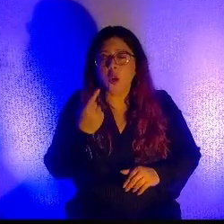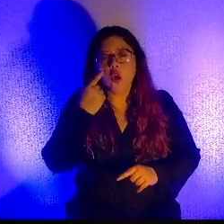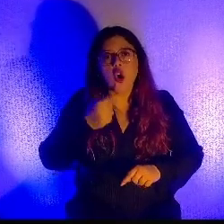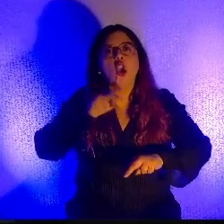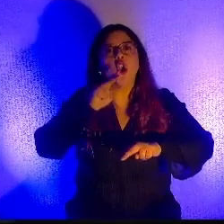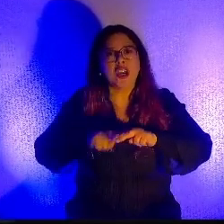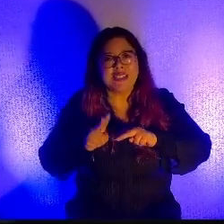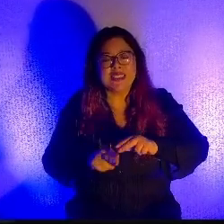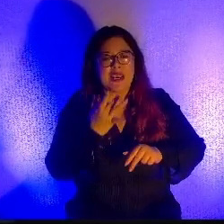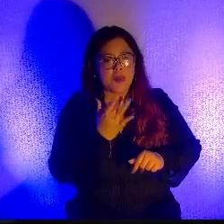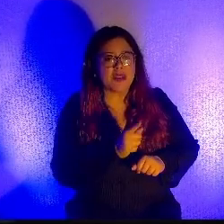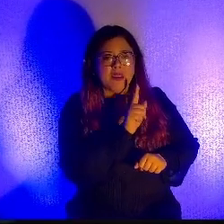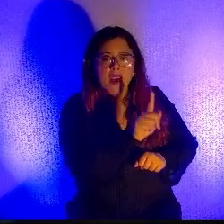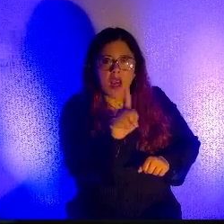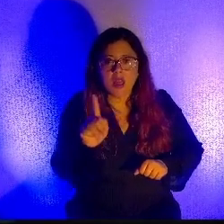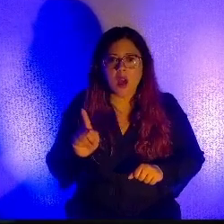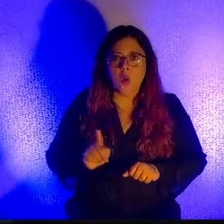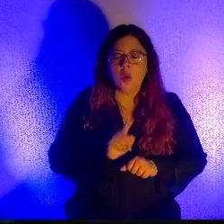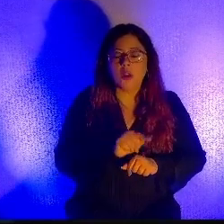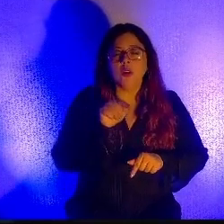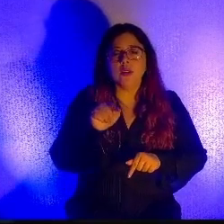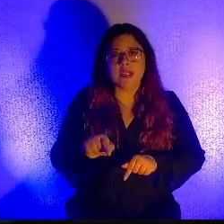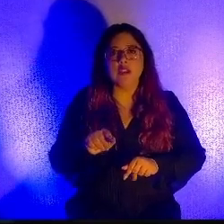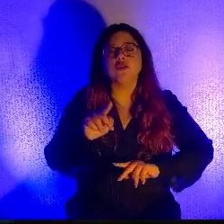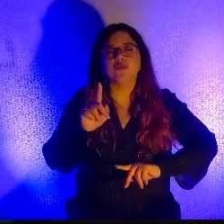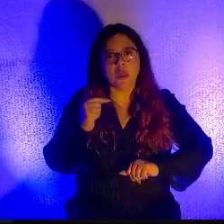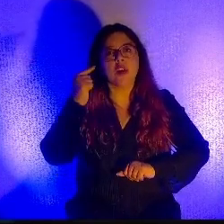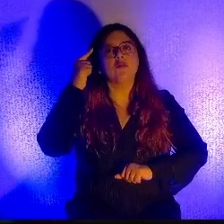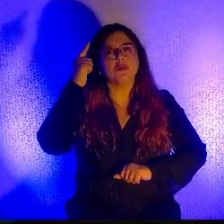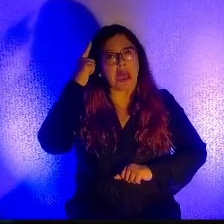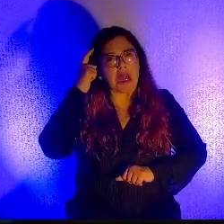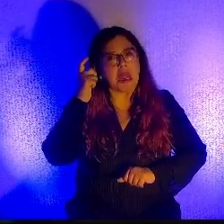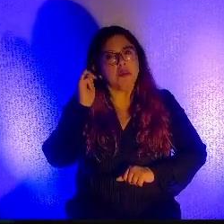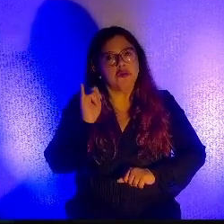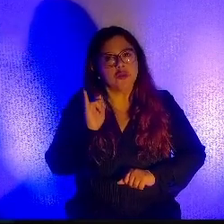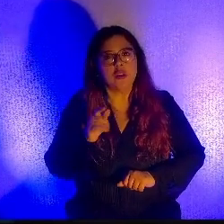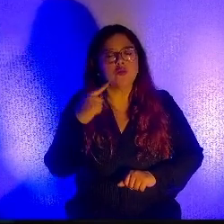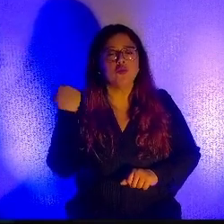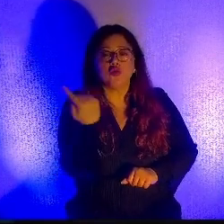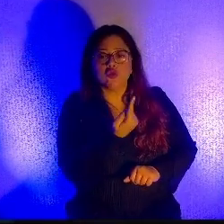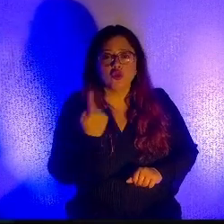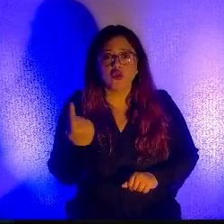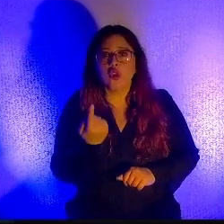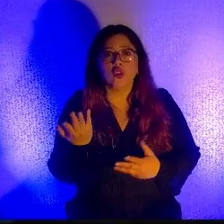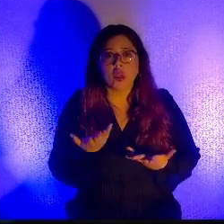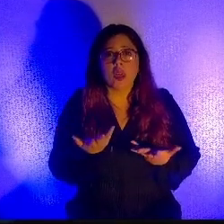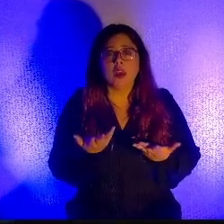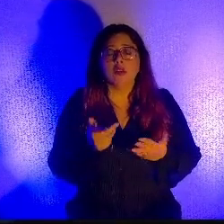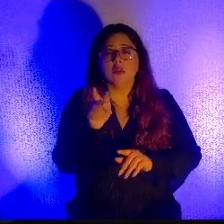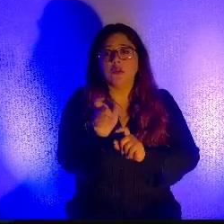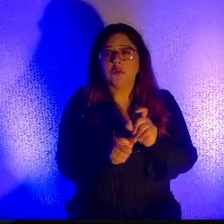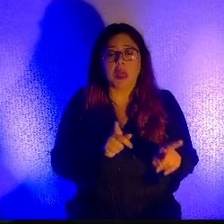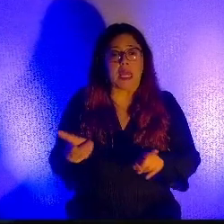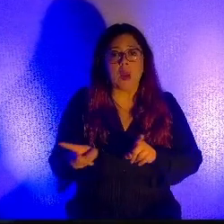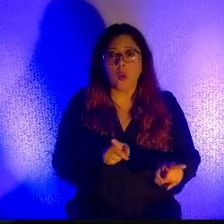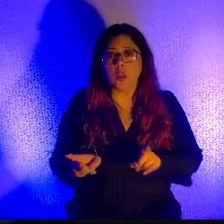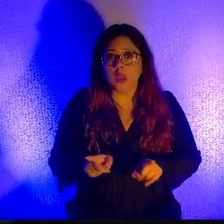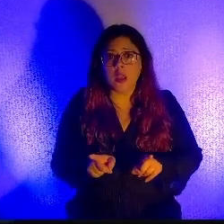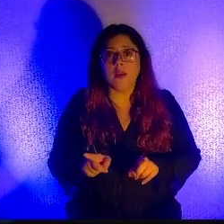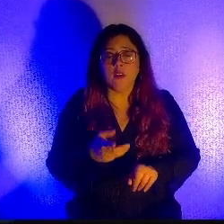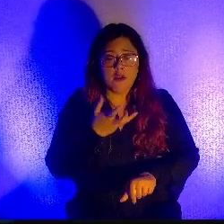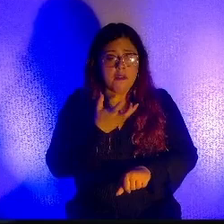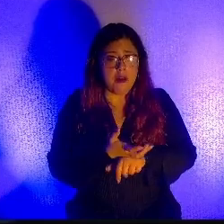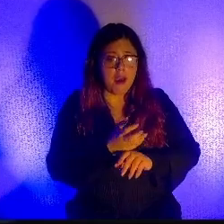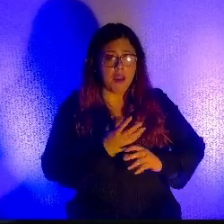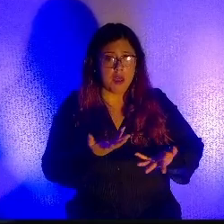acciones Porque si cada uno acá y eso es algo que creemos mucho todos nosotros somos ejecutivos tenemos